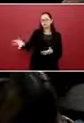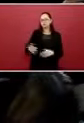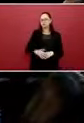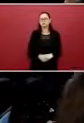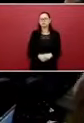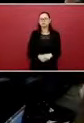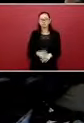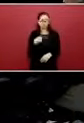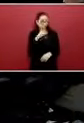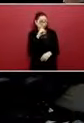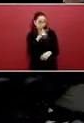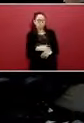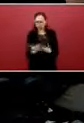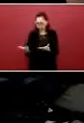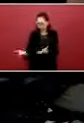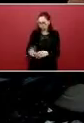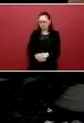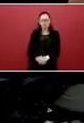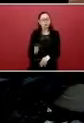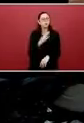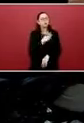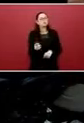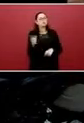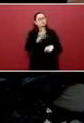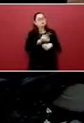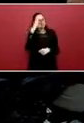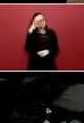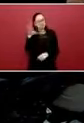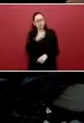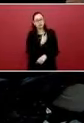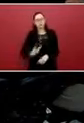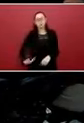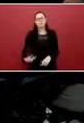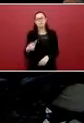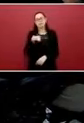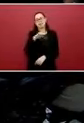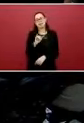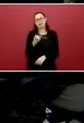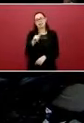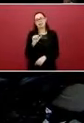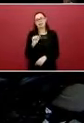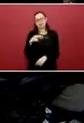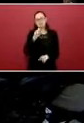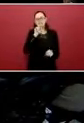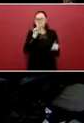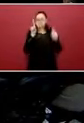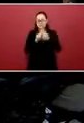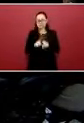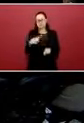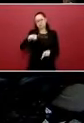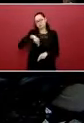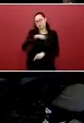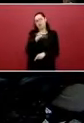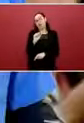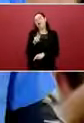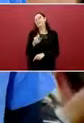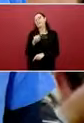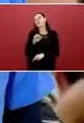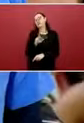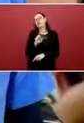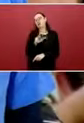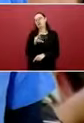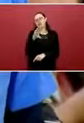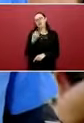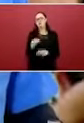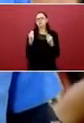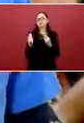¿Sí? Buenos días, señor presidente. Mi nombre es Eitan, también de Radio Aventureros, y pues muchas gracias por concedernos